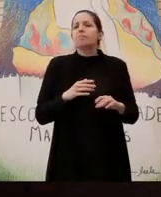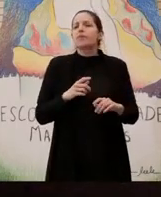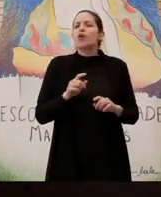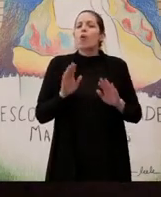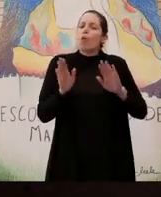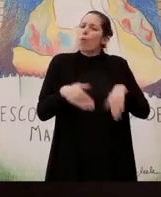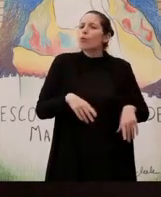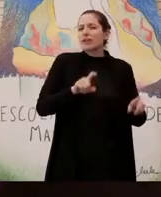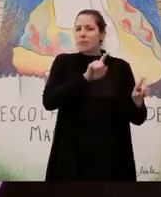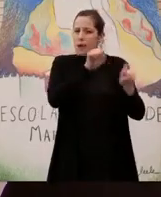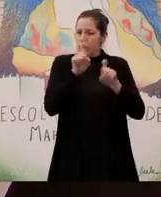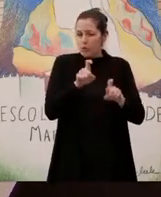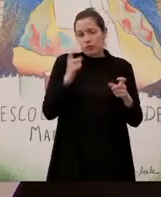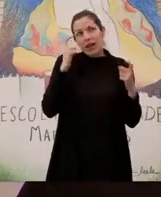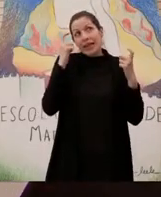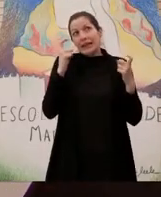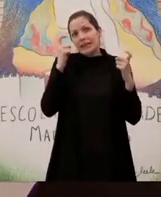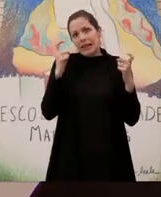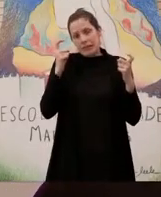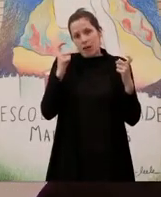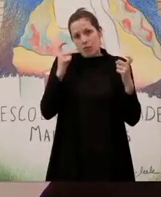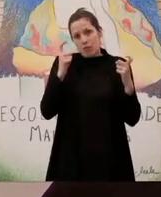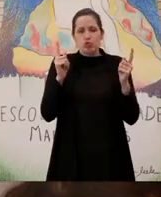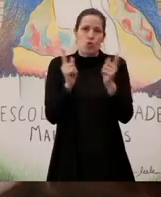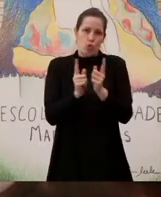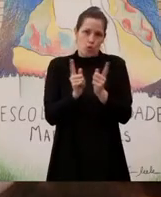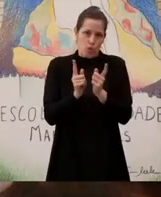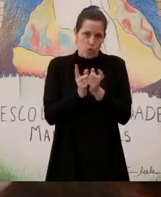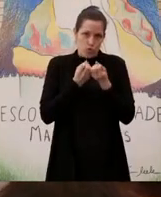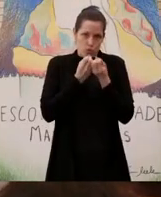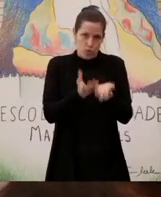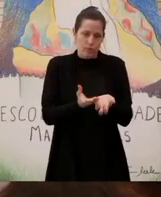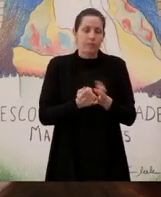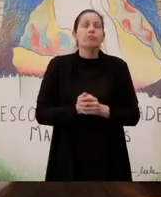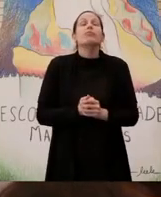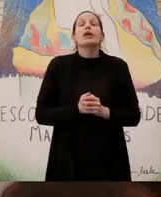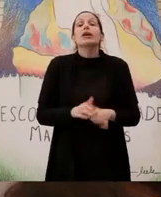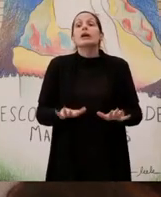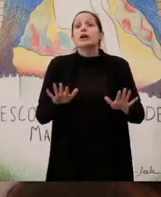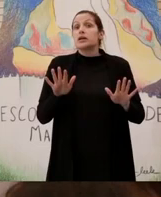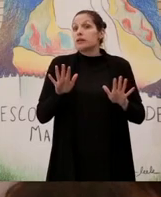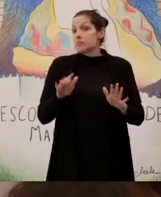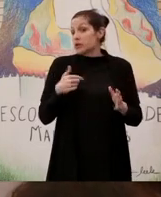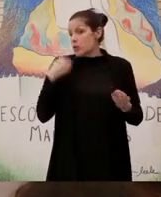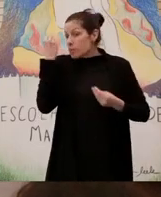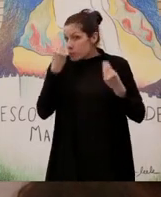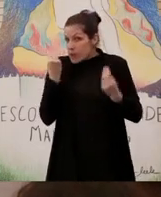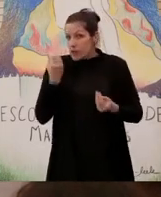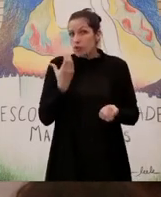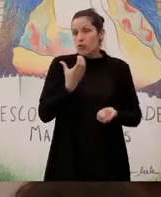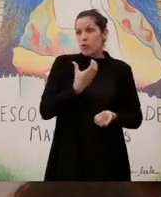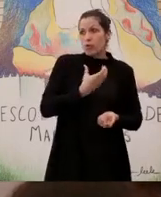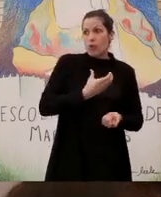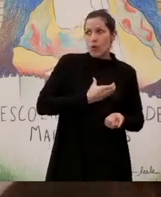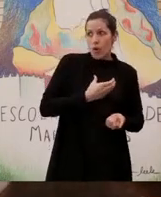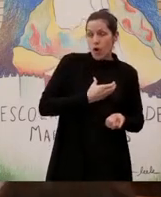e intentamos ser breve pero personalmente profesionalmente creo que desde local en dos lugares